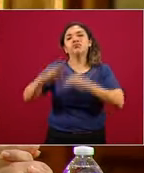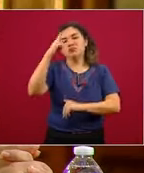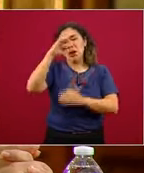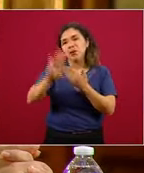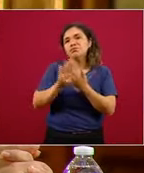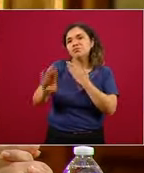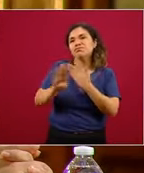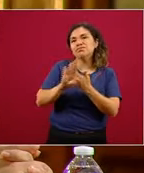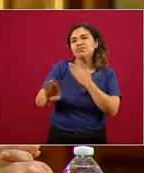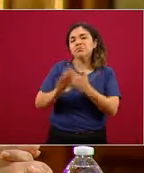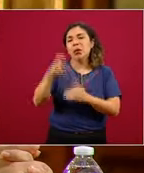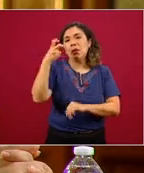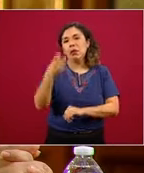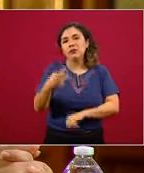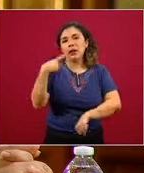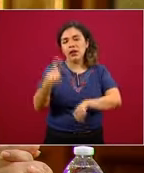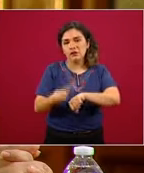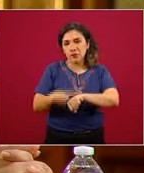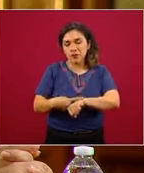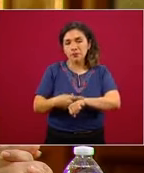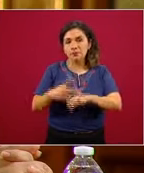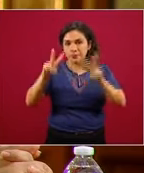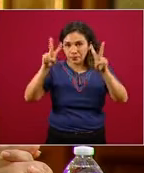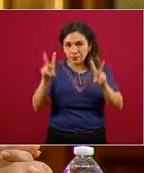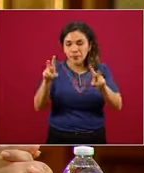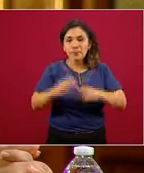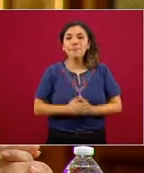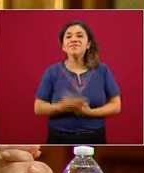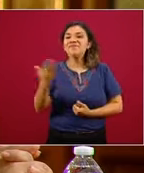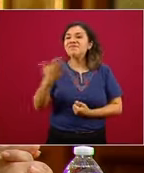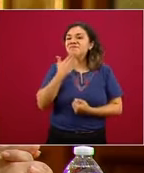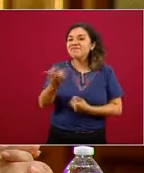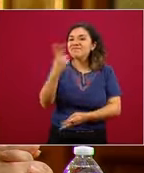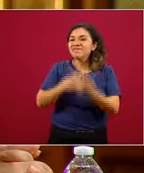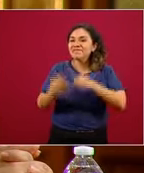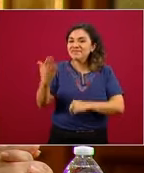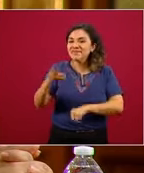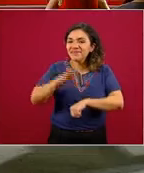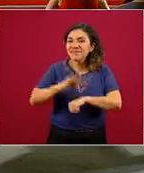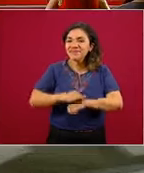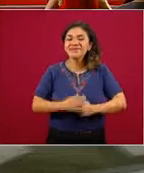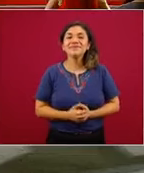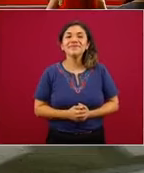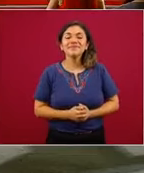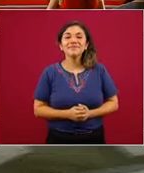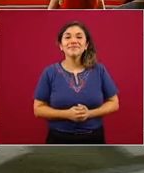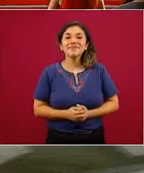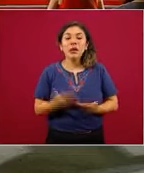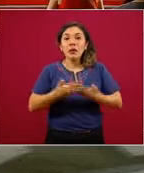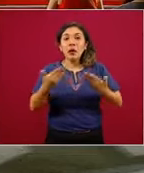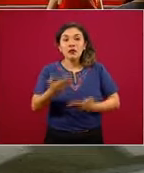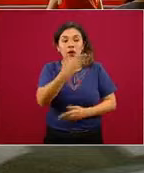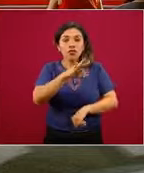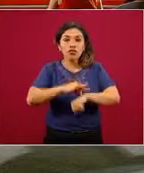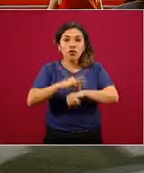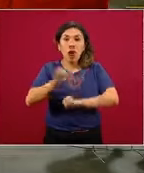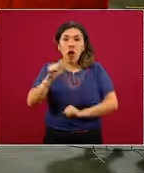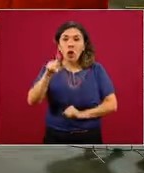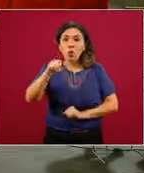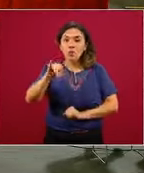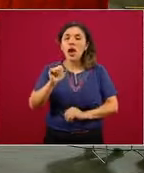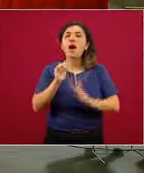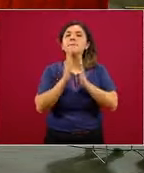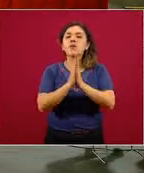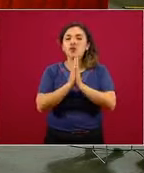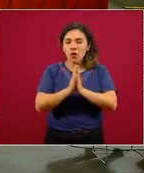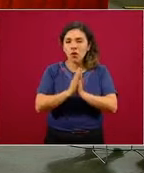la prevención de esta materia. Doctora, bienvenida. Gracias. Muchas gracias. Le pido entonces al doctor Alomía si es tan amable